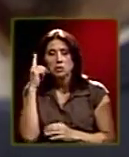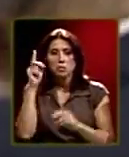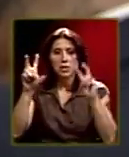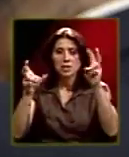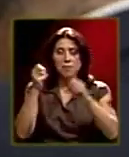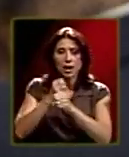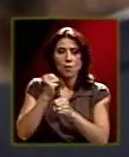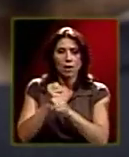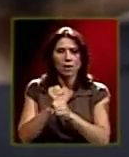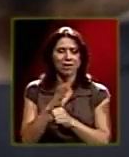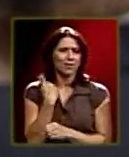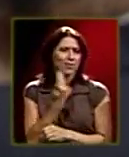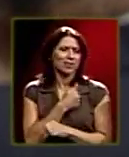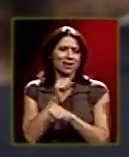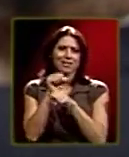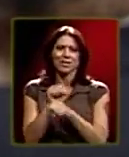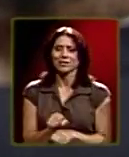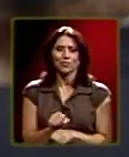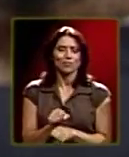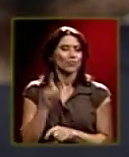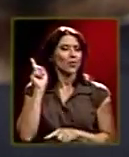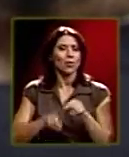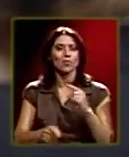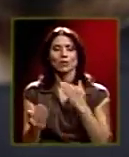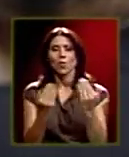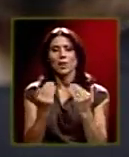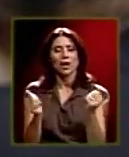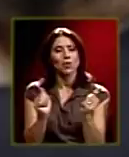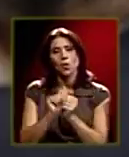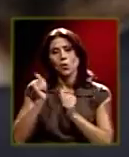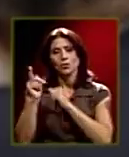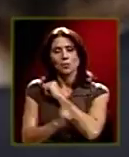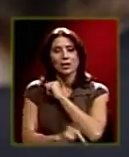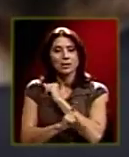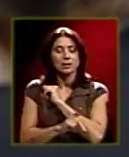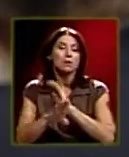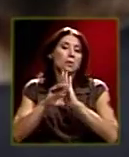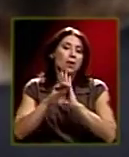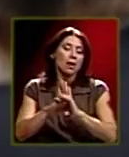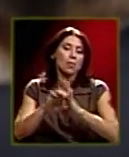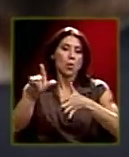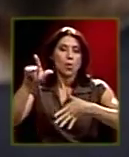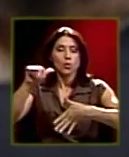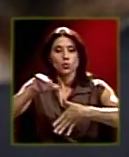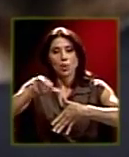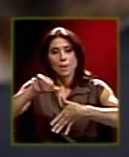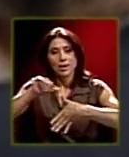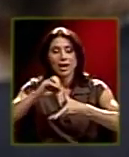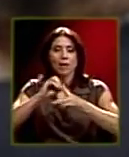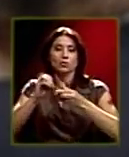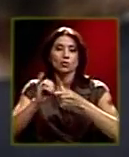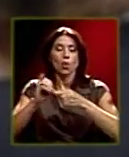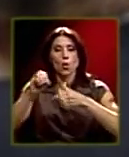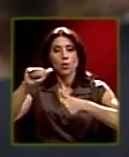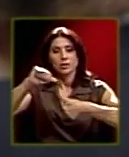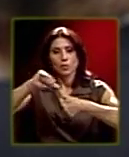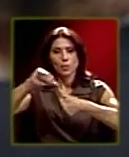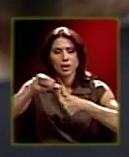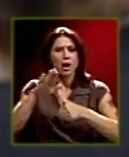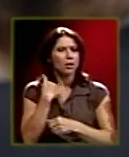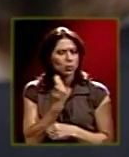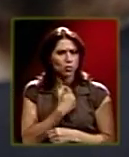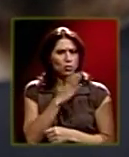tradición no podemos comparar con muchos países, sin mencionar nombres, pero suramericanos o inclusive centroamericanos. Tenemos un